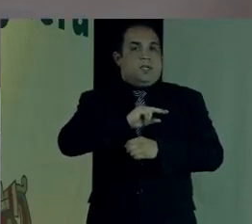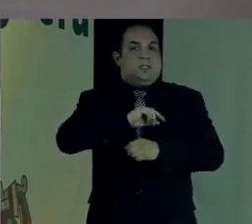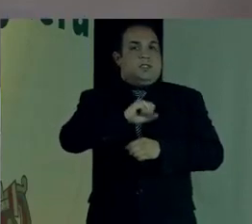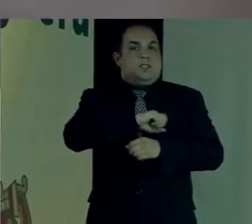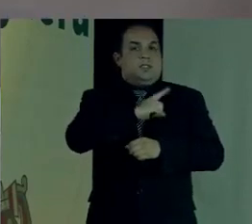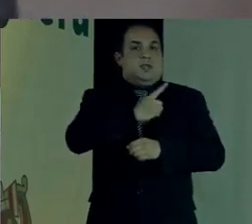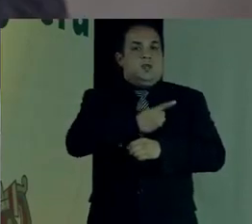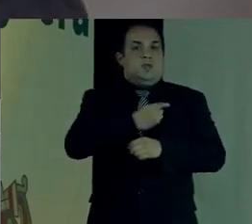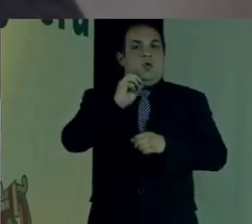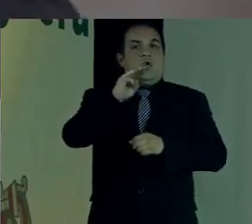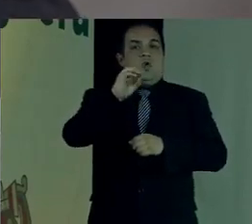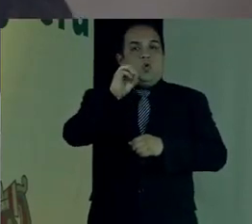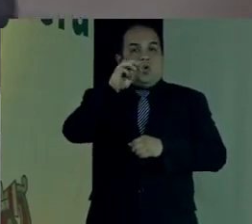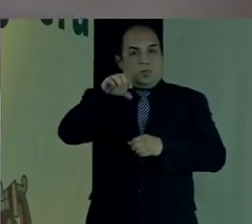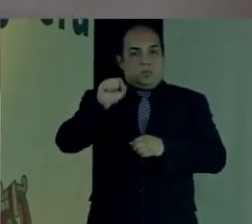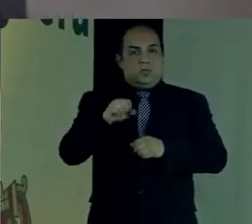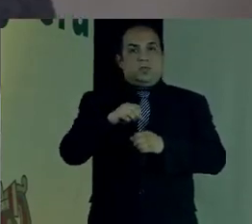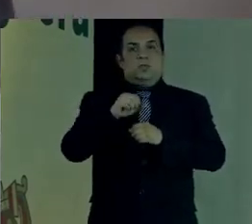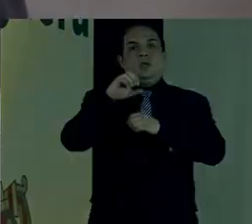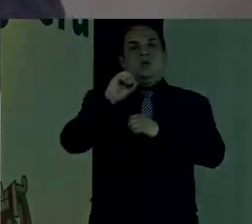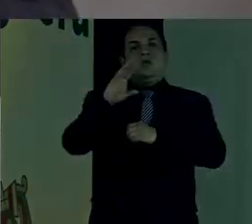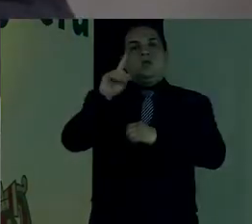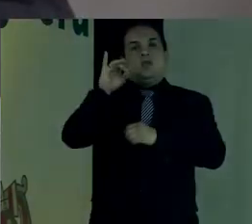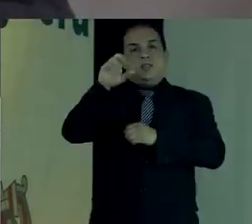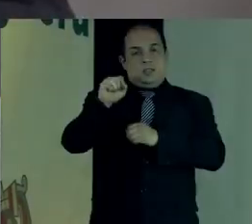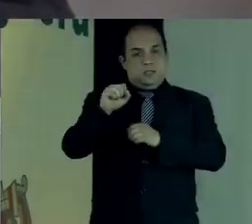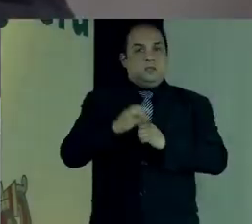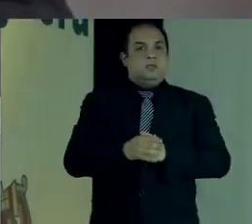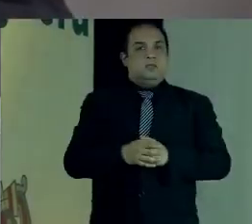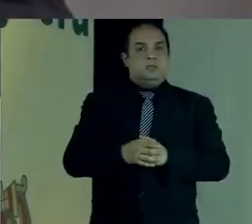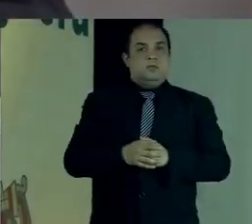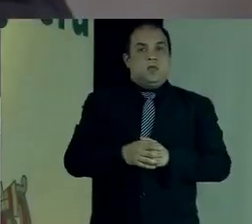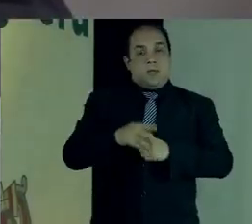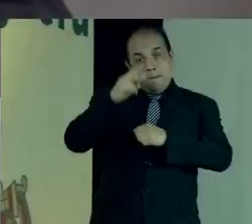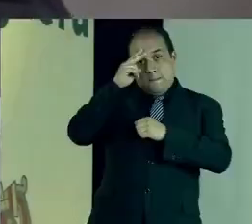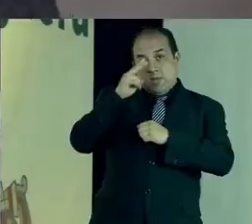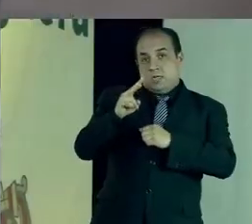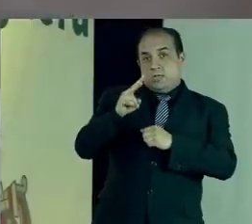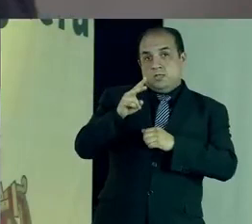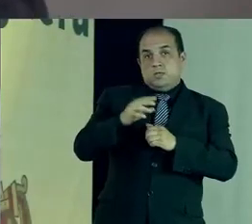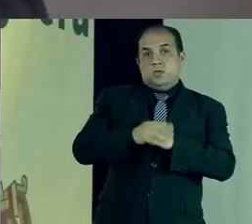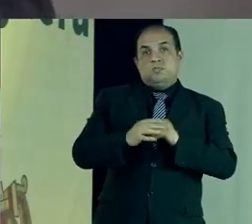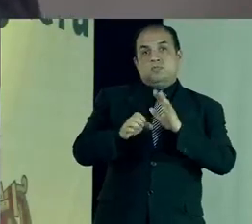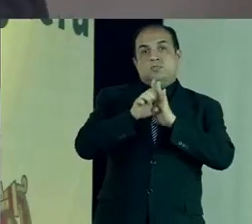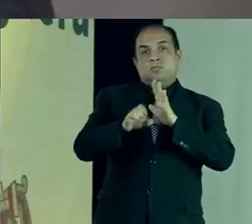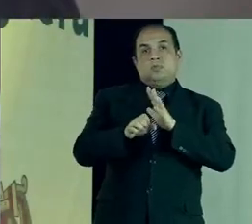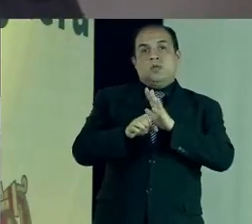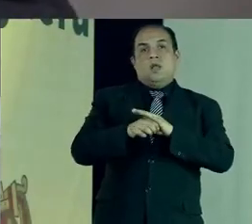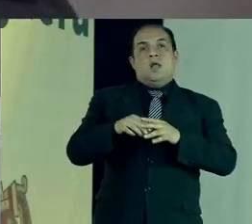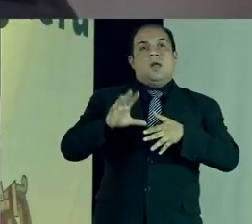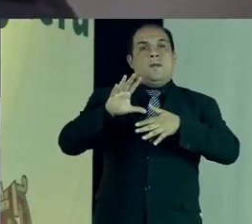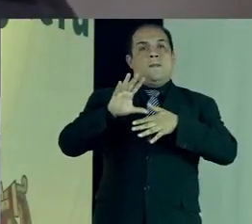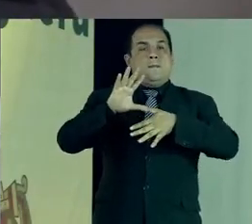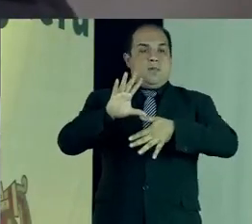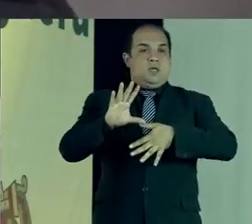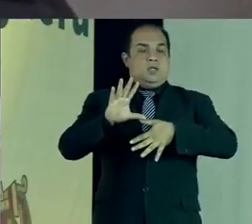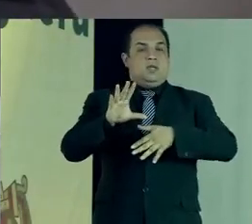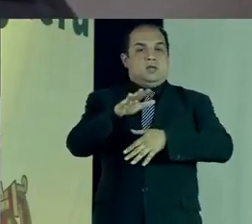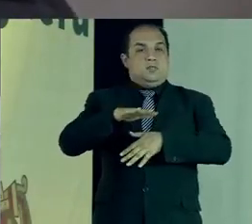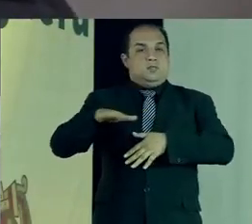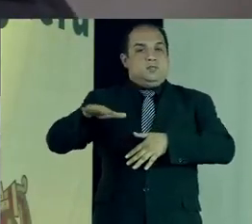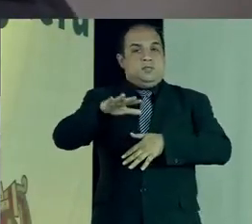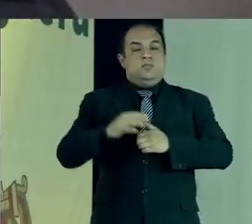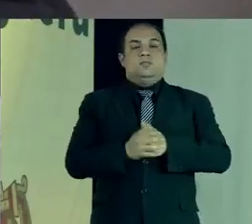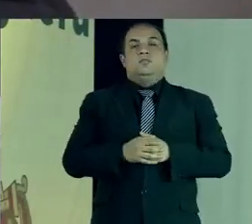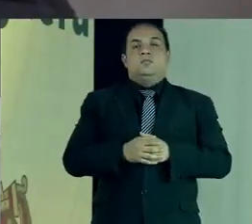mundial de la salud las organizaciones regionales en el caso de méxico la región de américa la organización